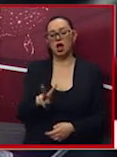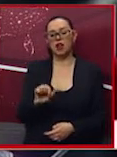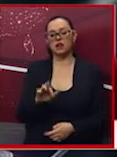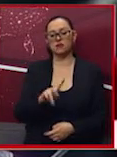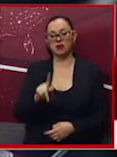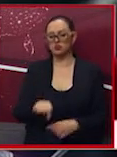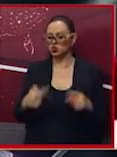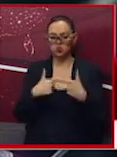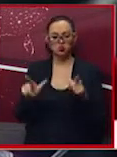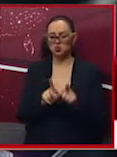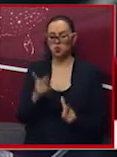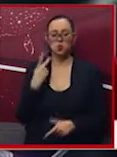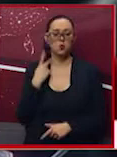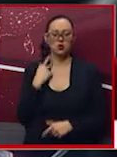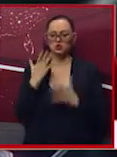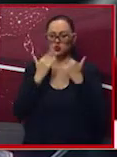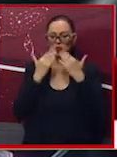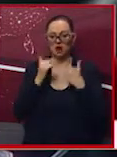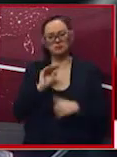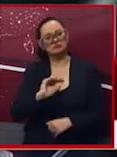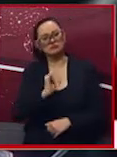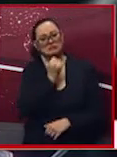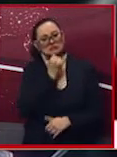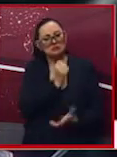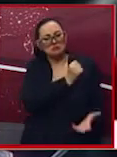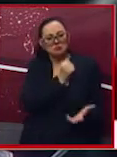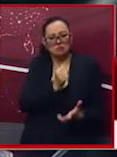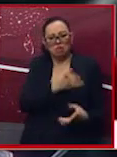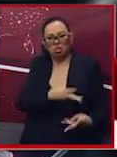los continuos escándalos de desvío de recursos públicos.